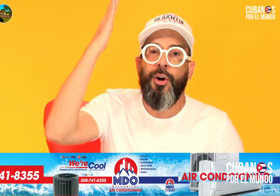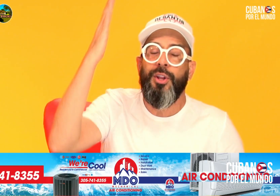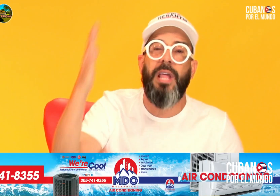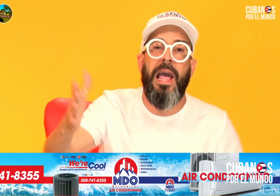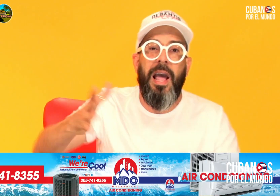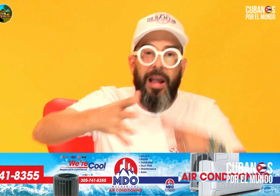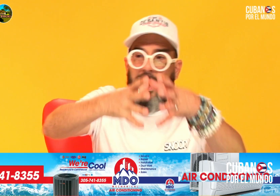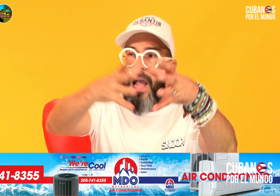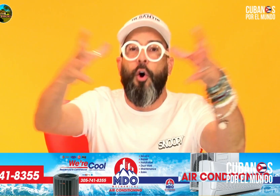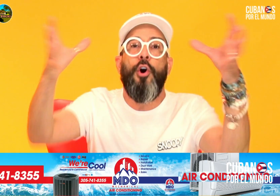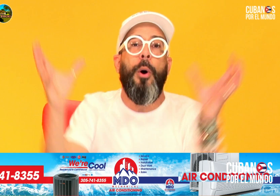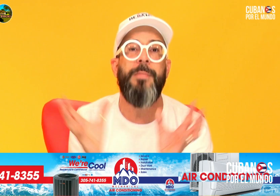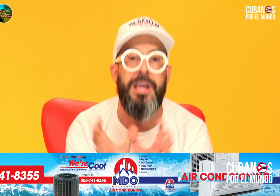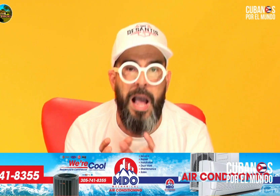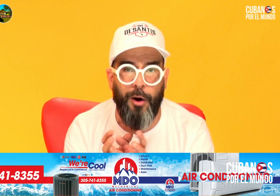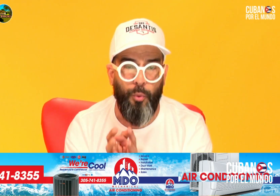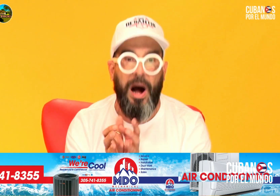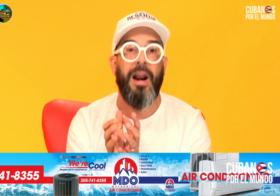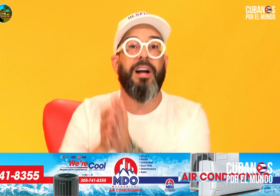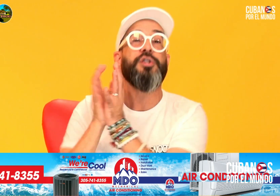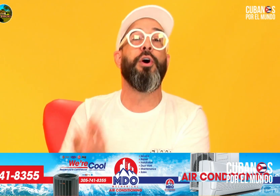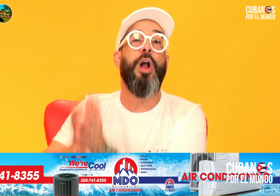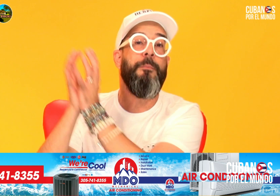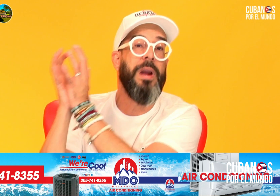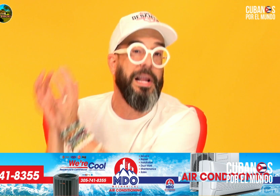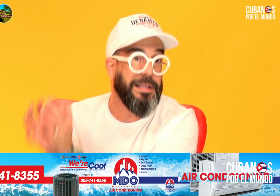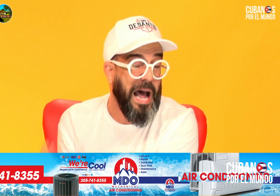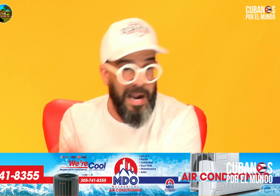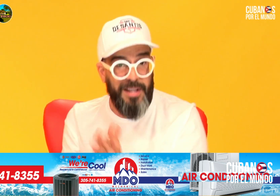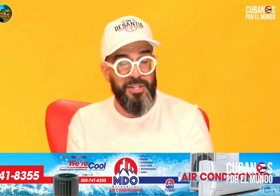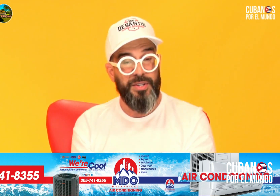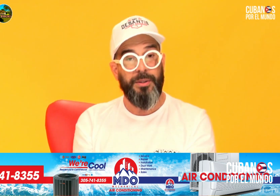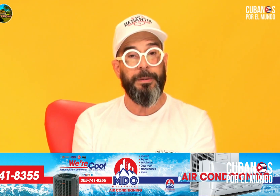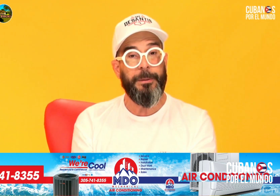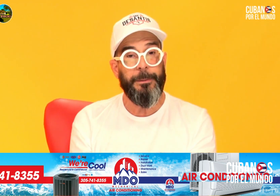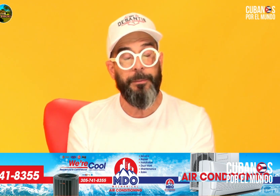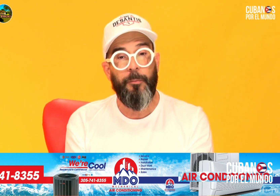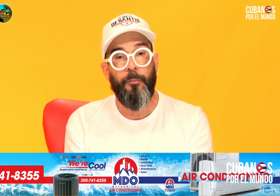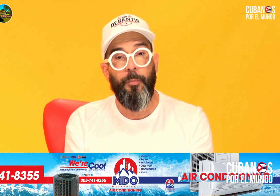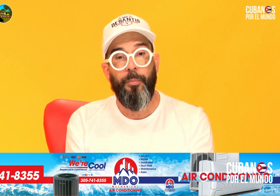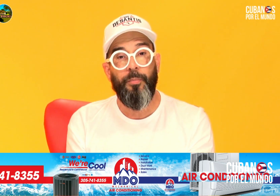70-80% de la economía cubana, que son los militares.